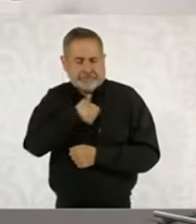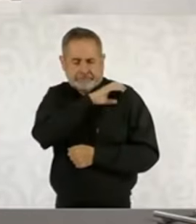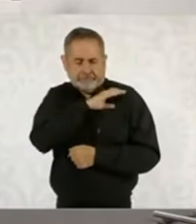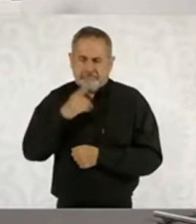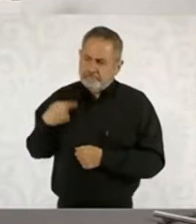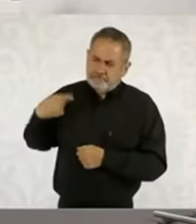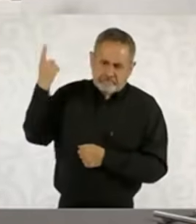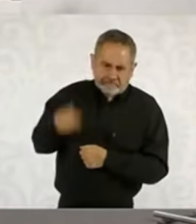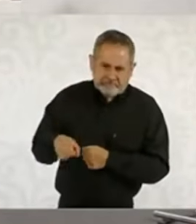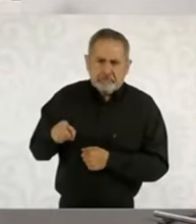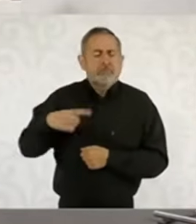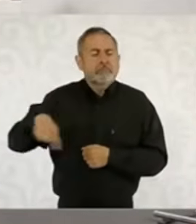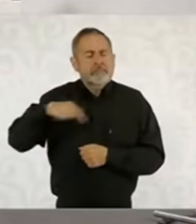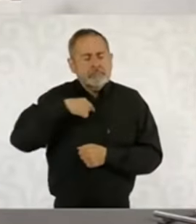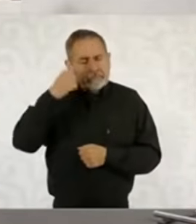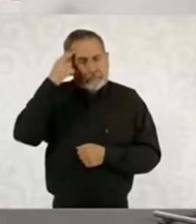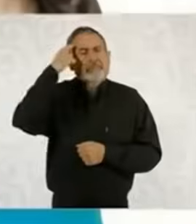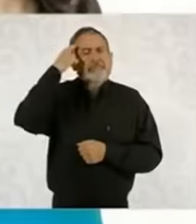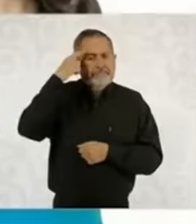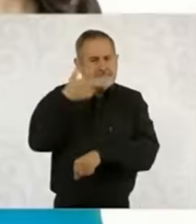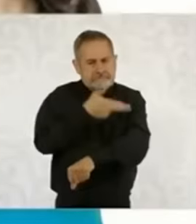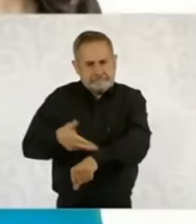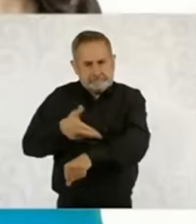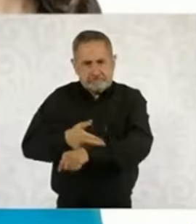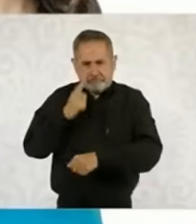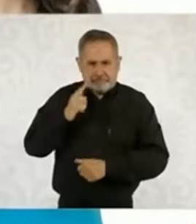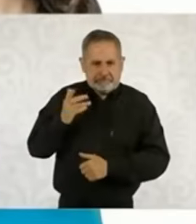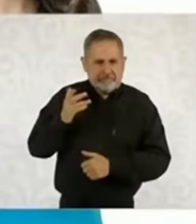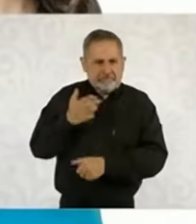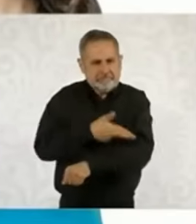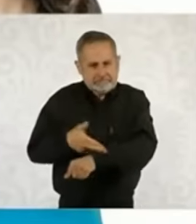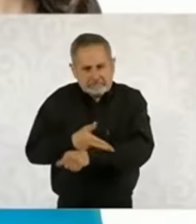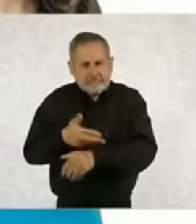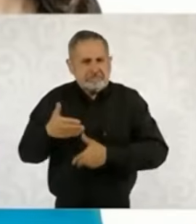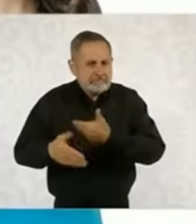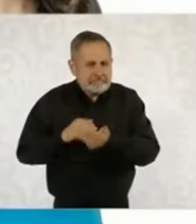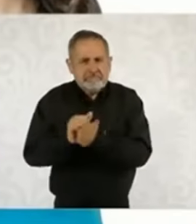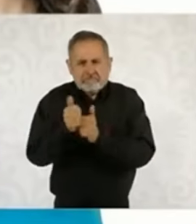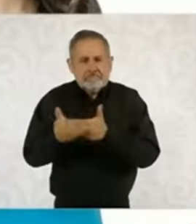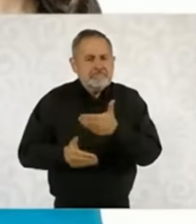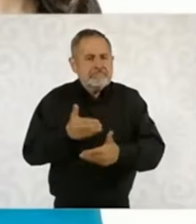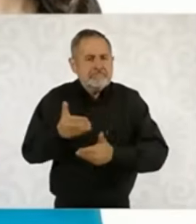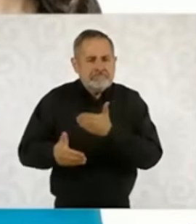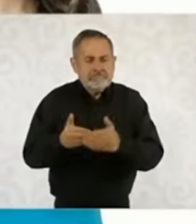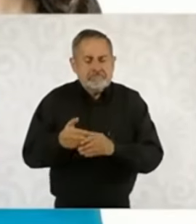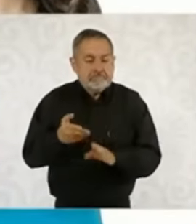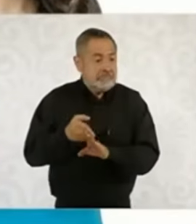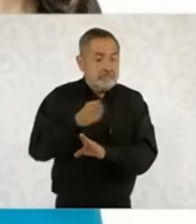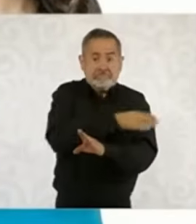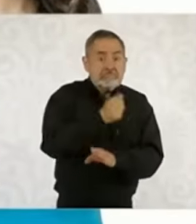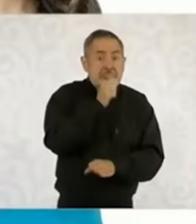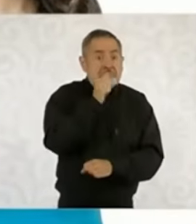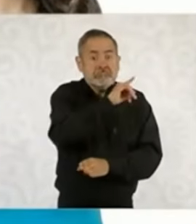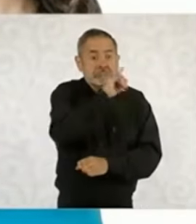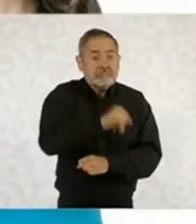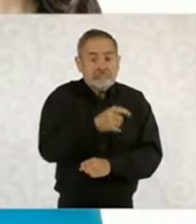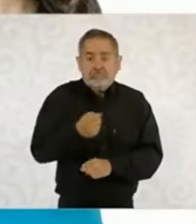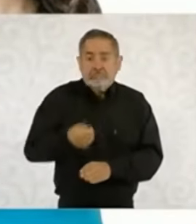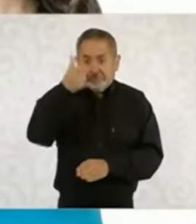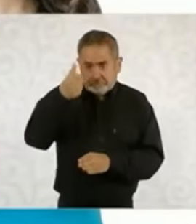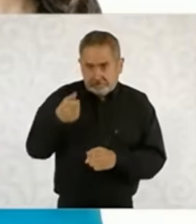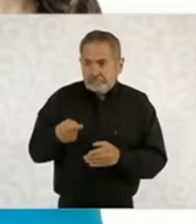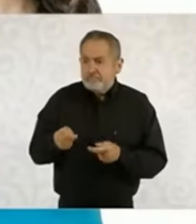Pardo, nos permitió hacer un programa de apoyos inédito, sin precedentes en el FOVISSSTE, para